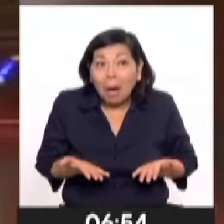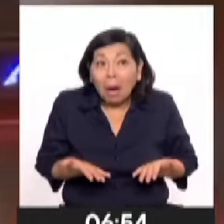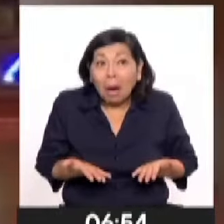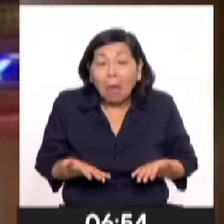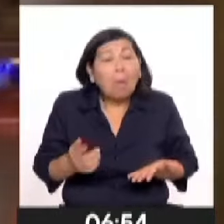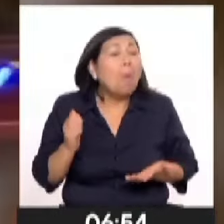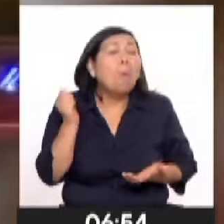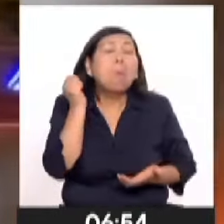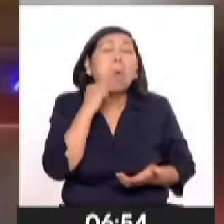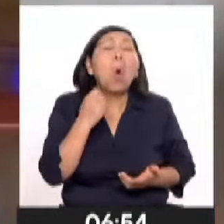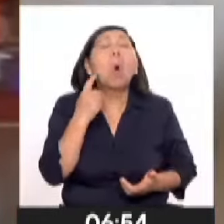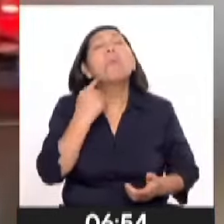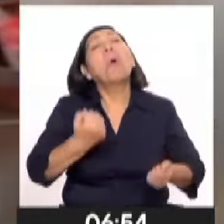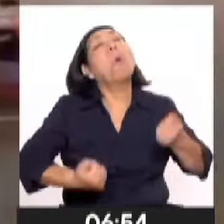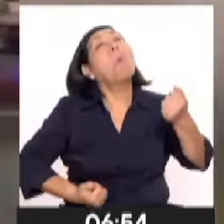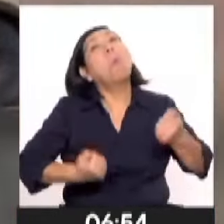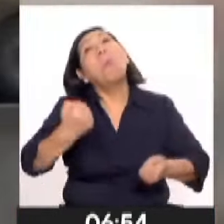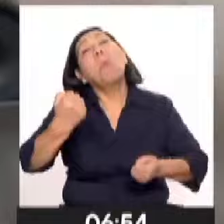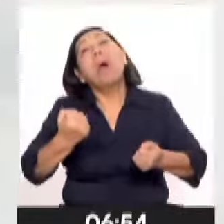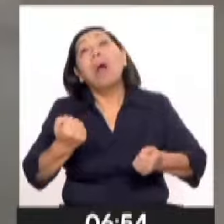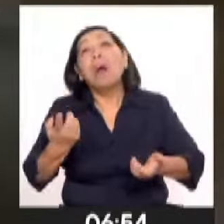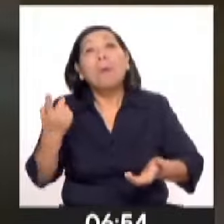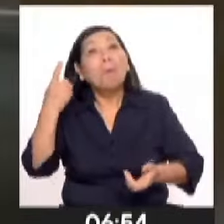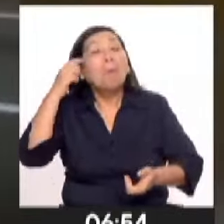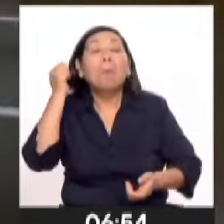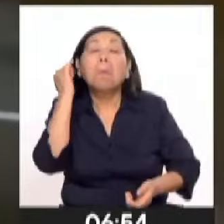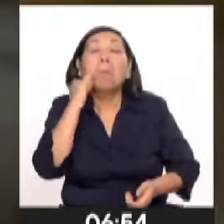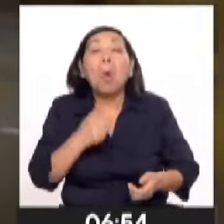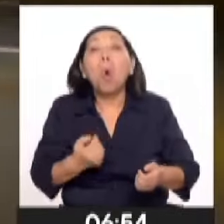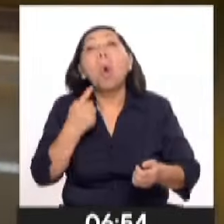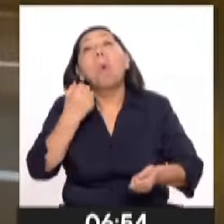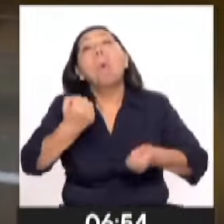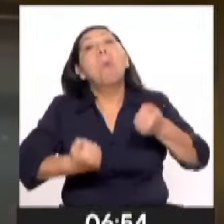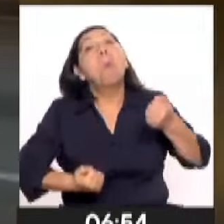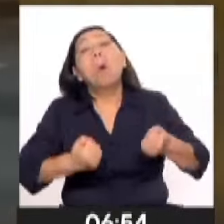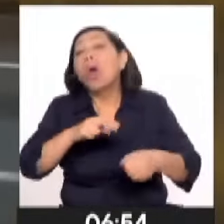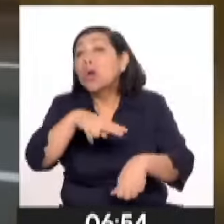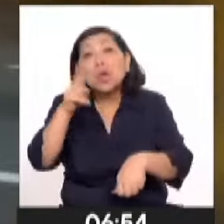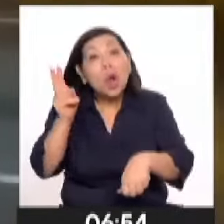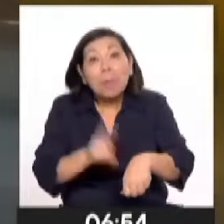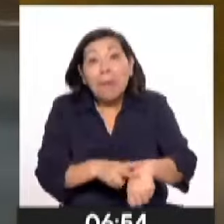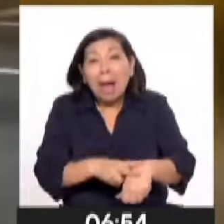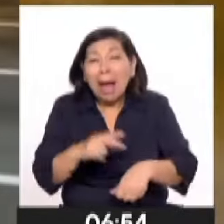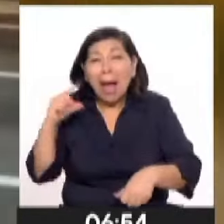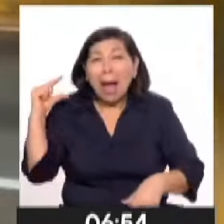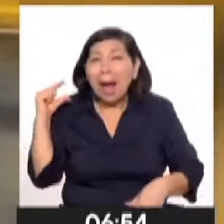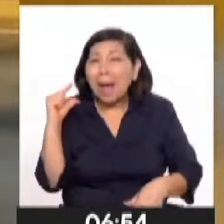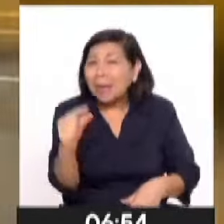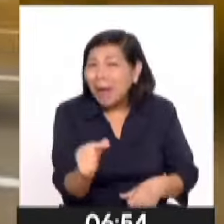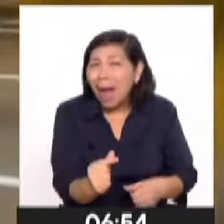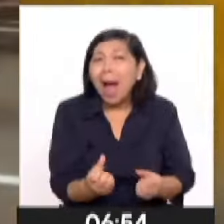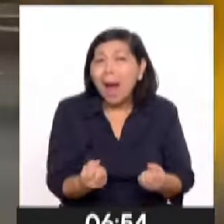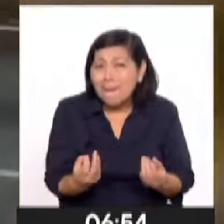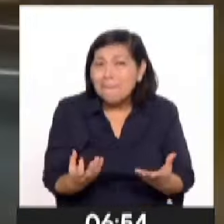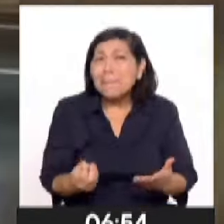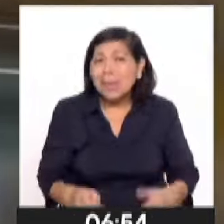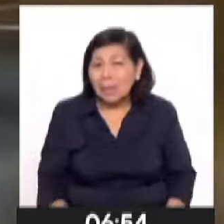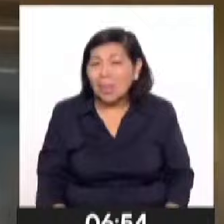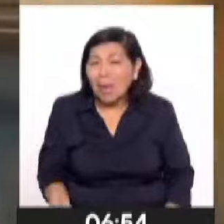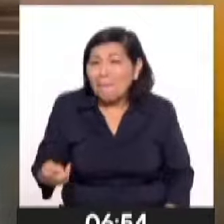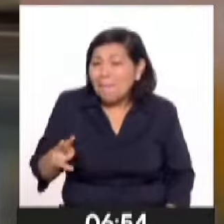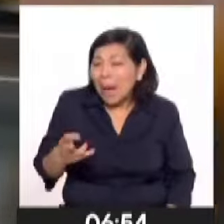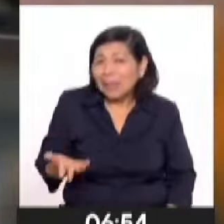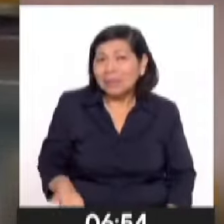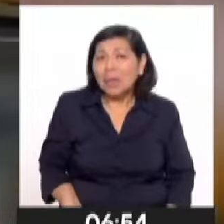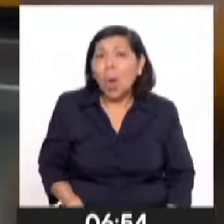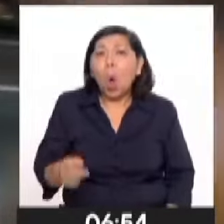se da cuenta, María Fernanda, claro, que estos chicos están detrás y continúa su recorrido a una velocidad que es bastante incrementada,